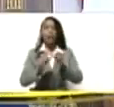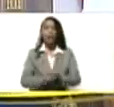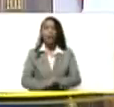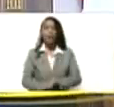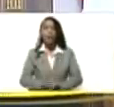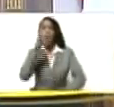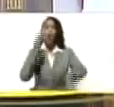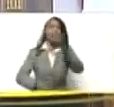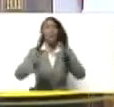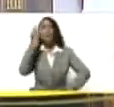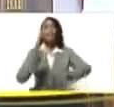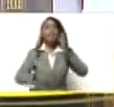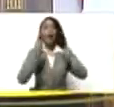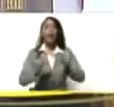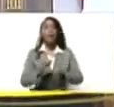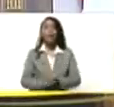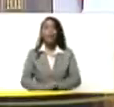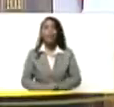justicia